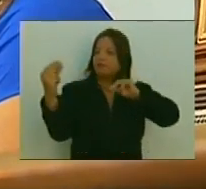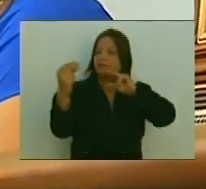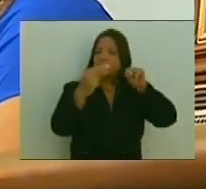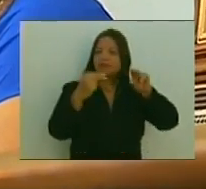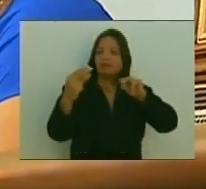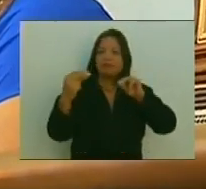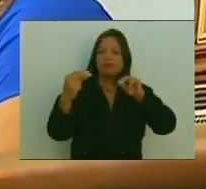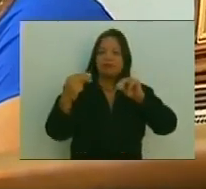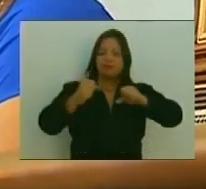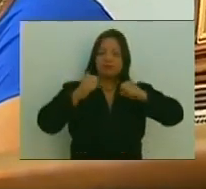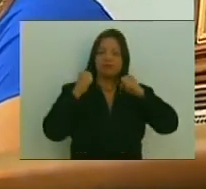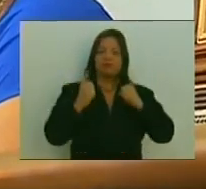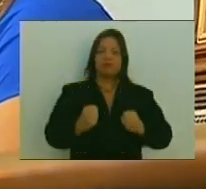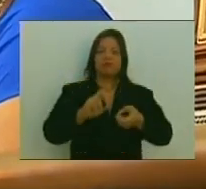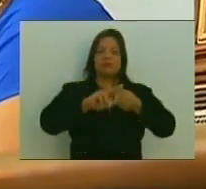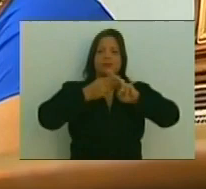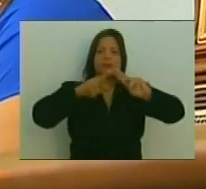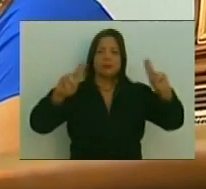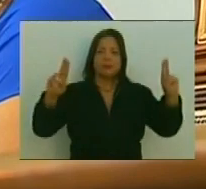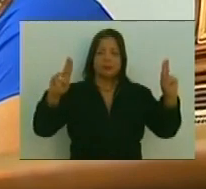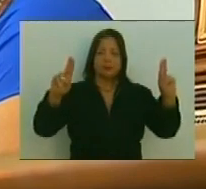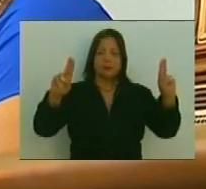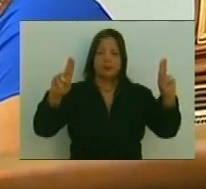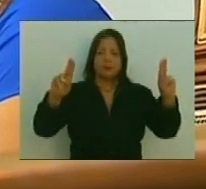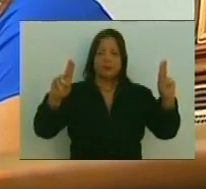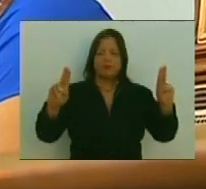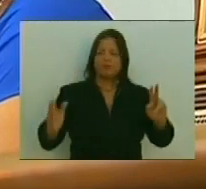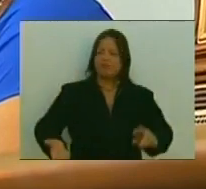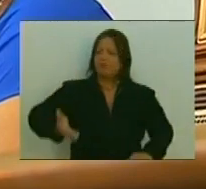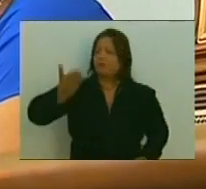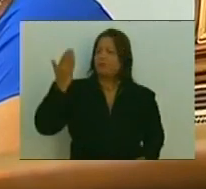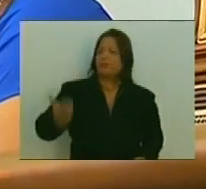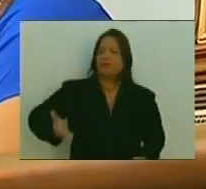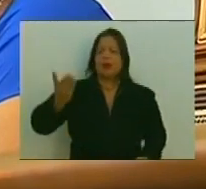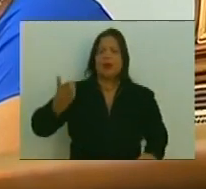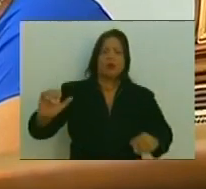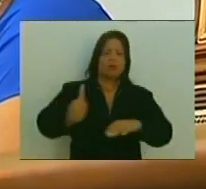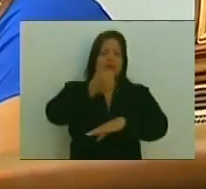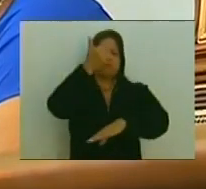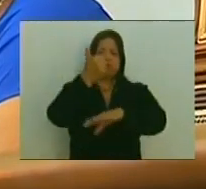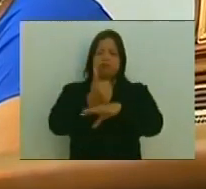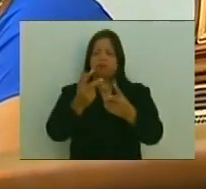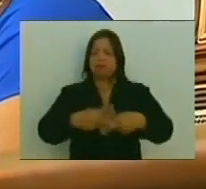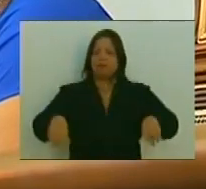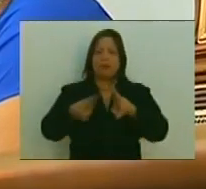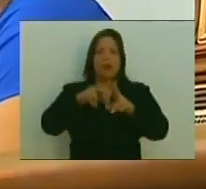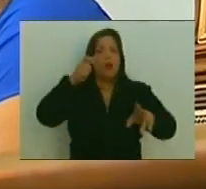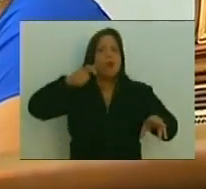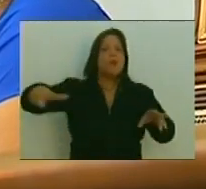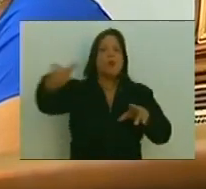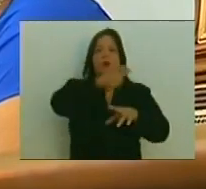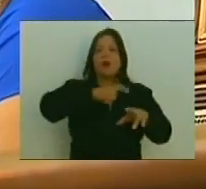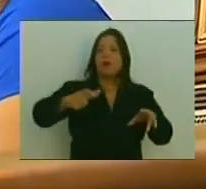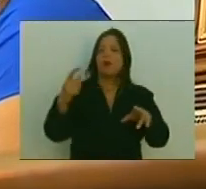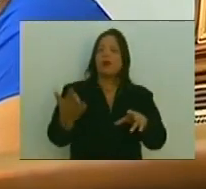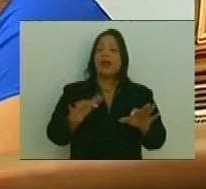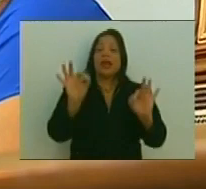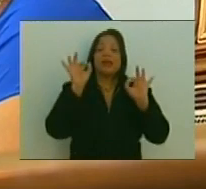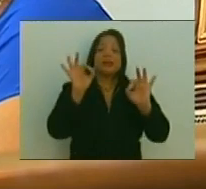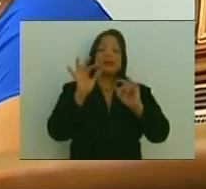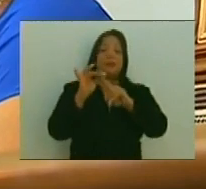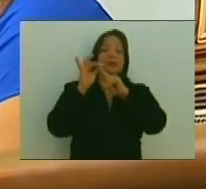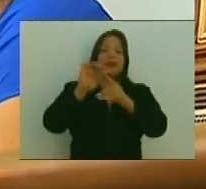la consolidación de la paz como alto valor y principio de los pueblos, en especial de